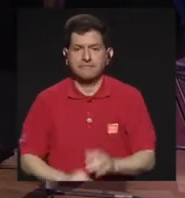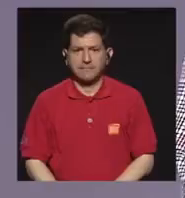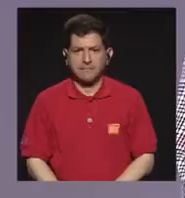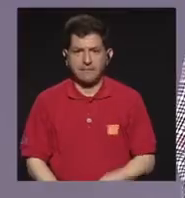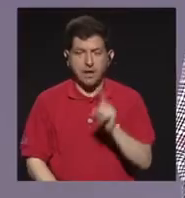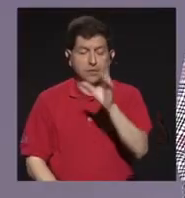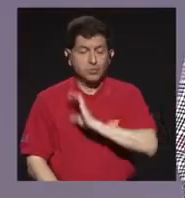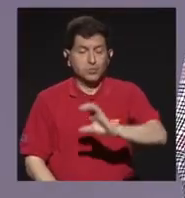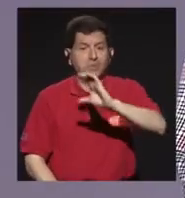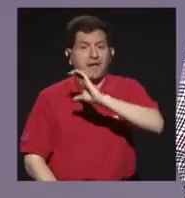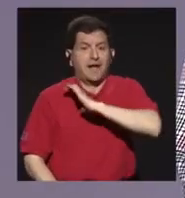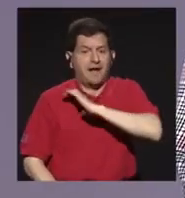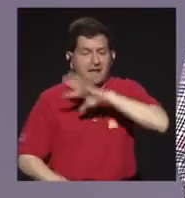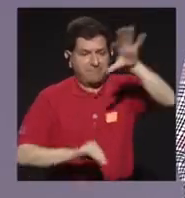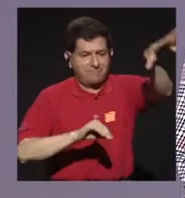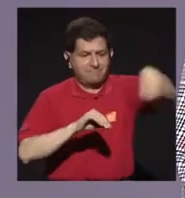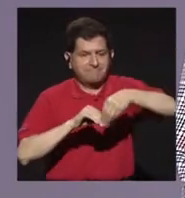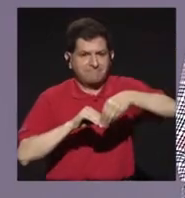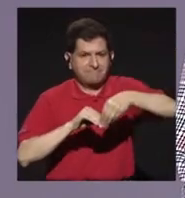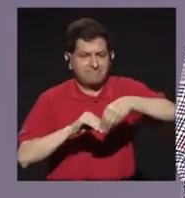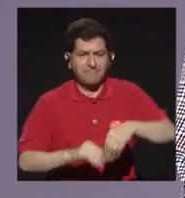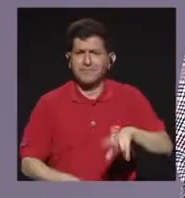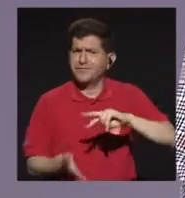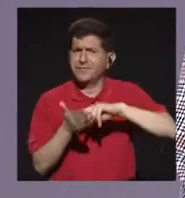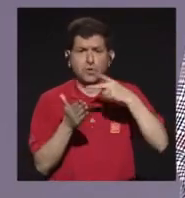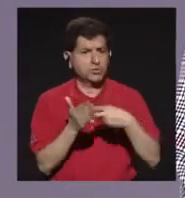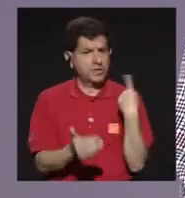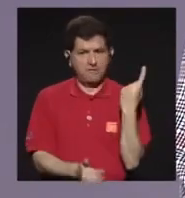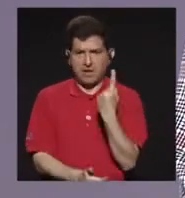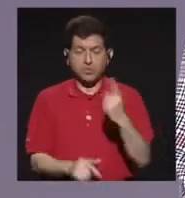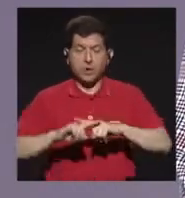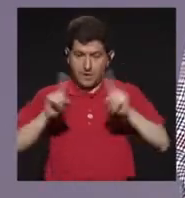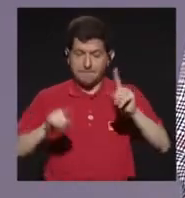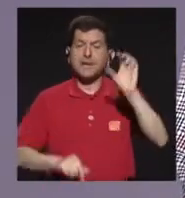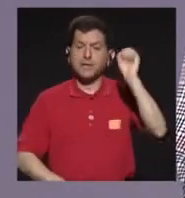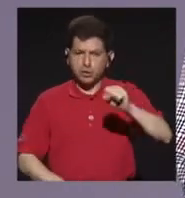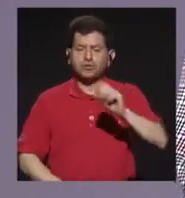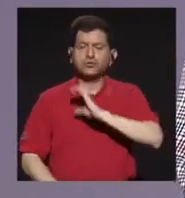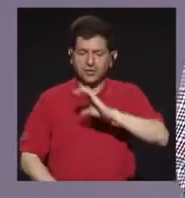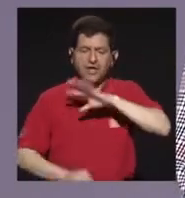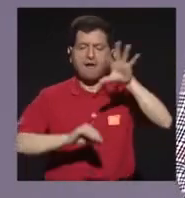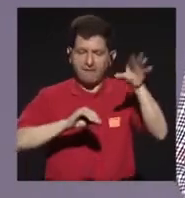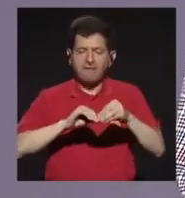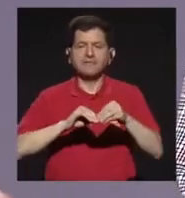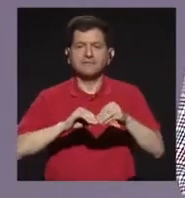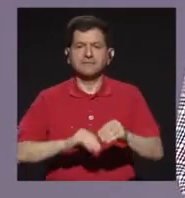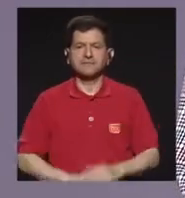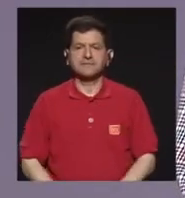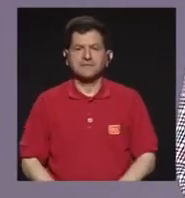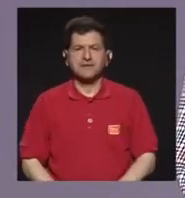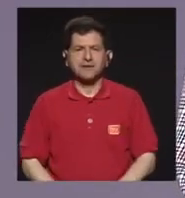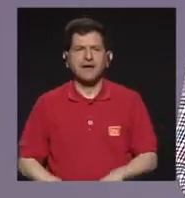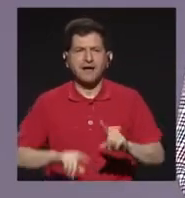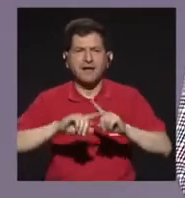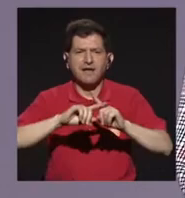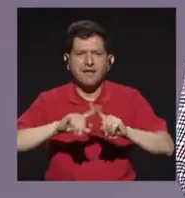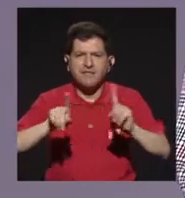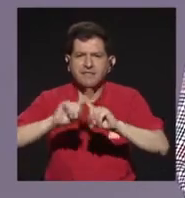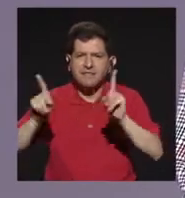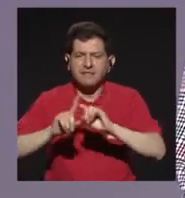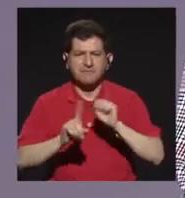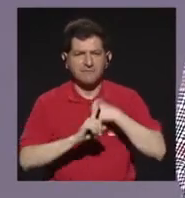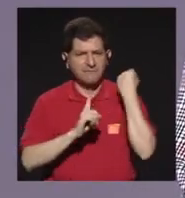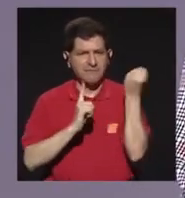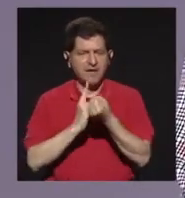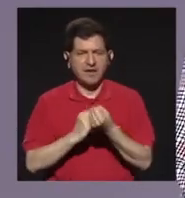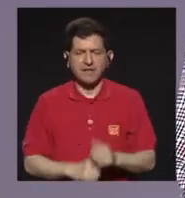una característica más. No es la única, pero es una característica más. Y en ciertas condiciones